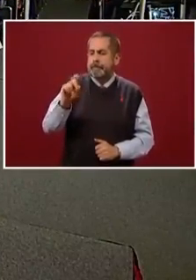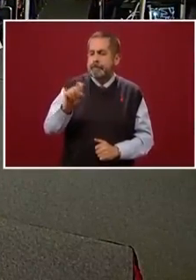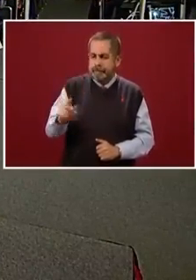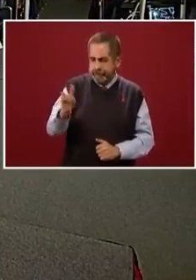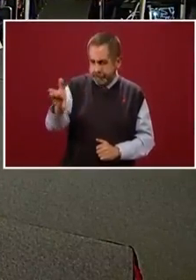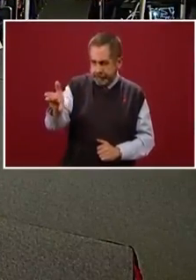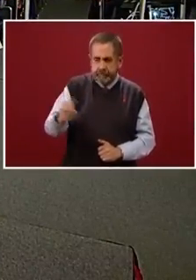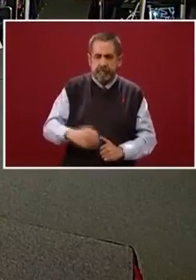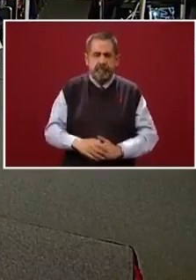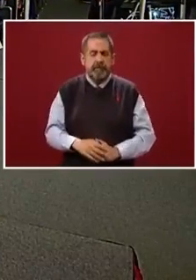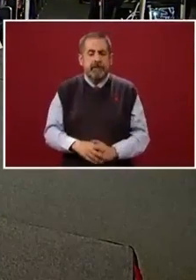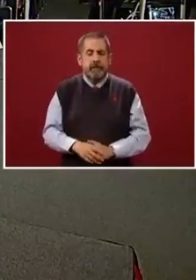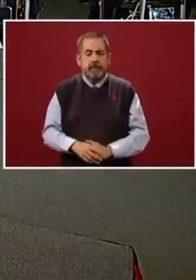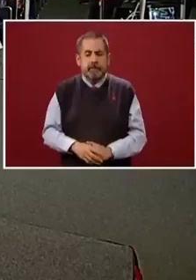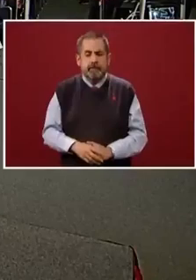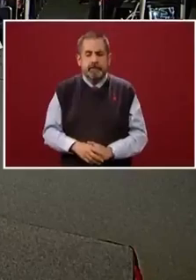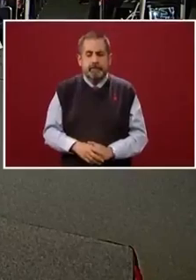ahí.